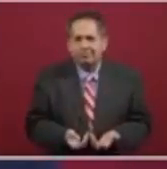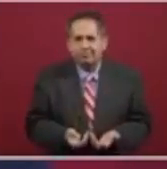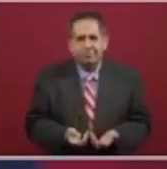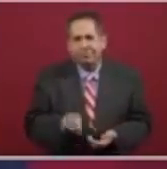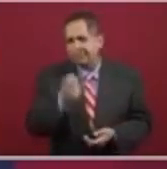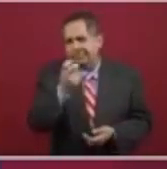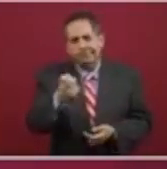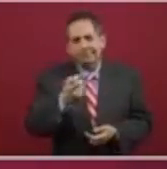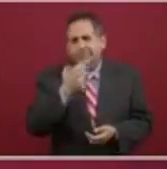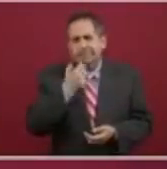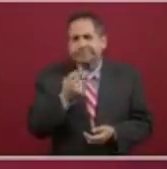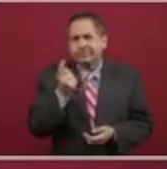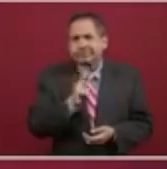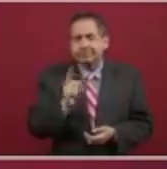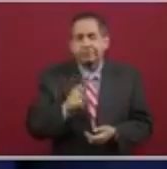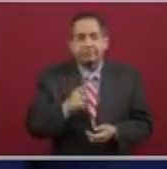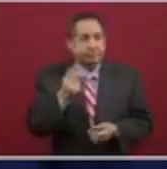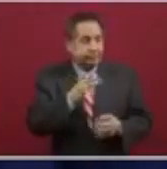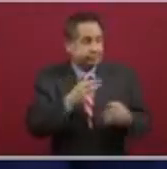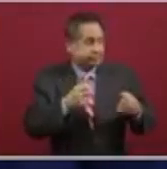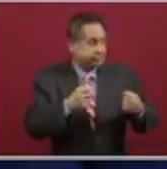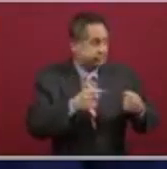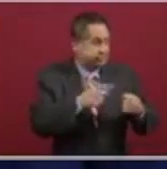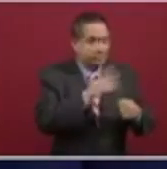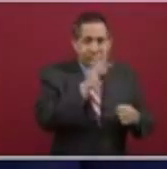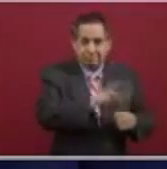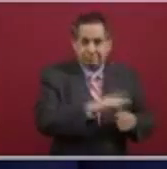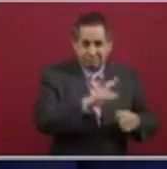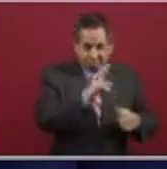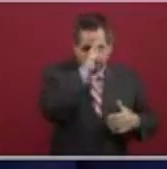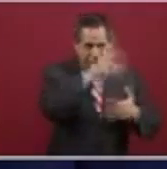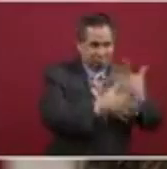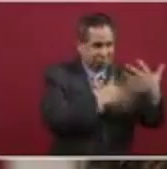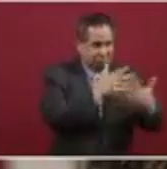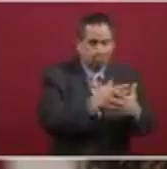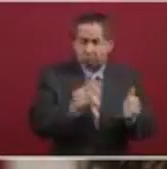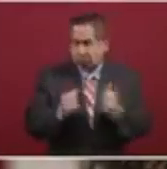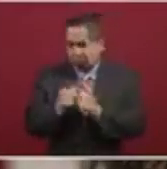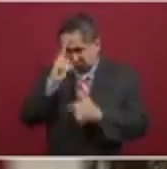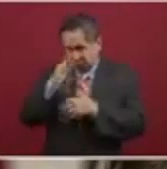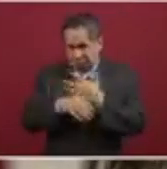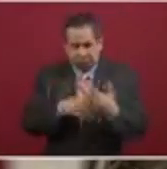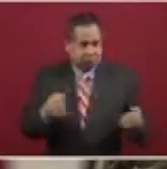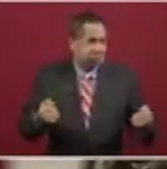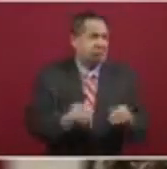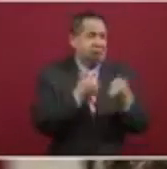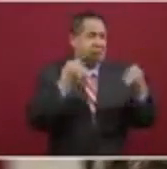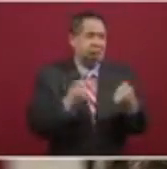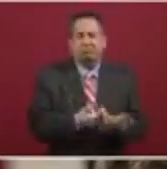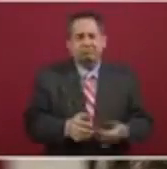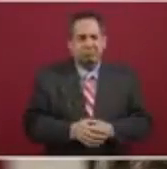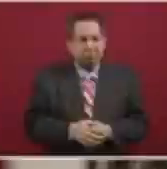enfrentar la violencia con la violencia. No se puede apagar el fuego con el fuego.